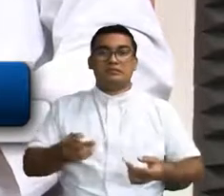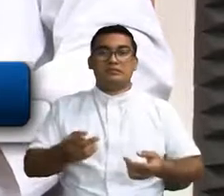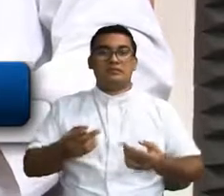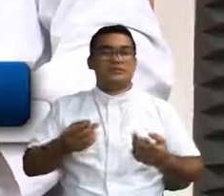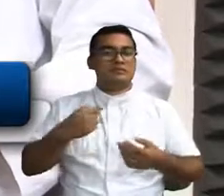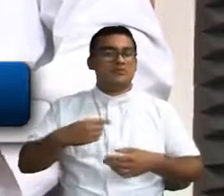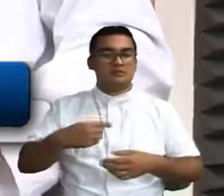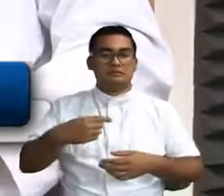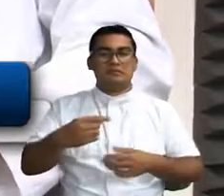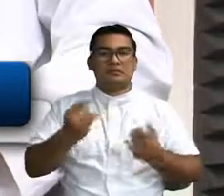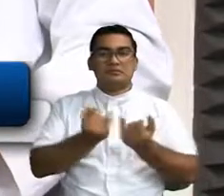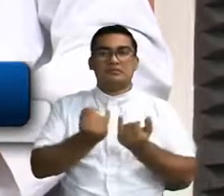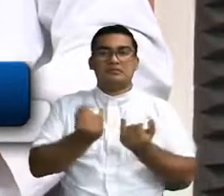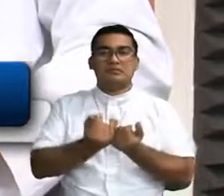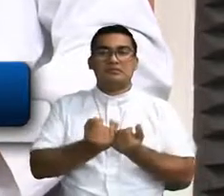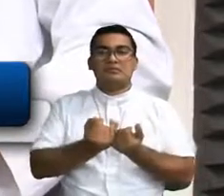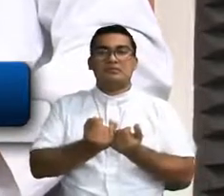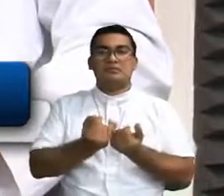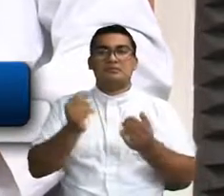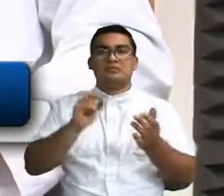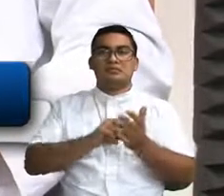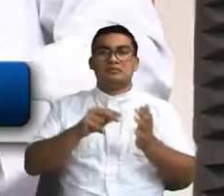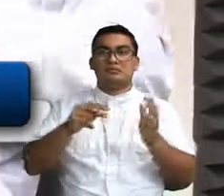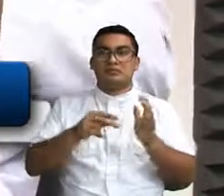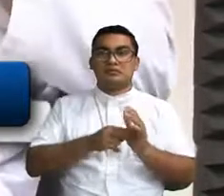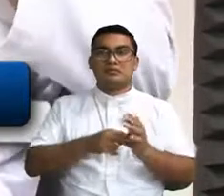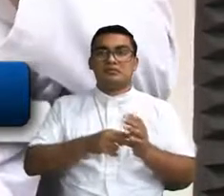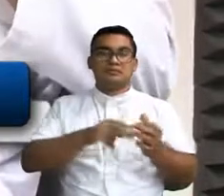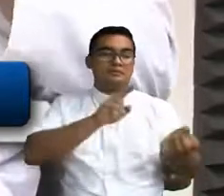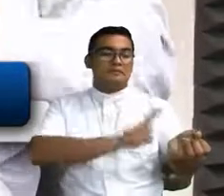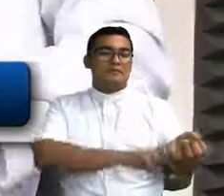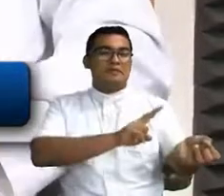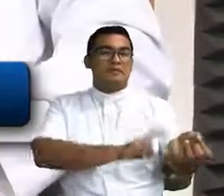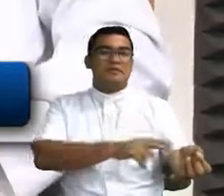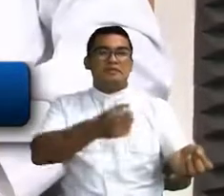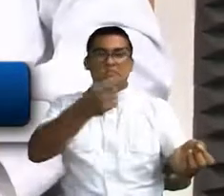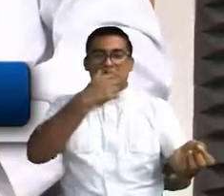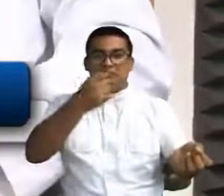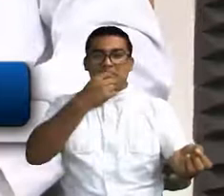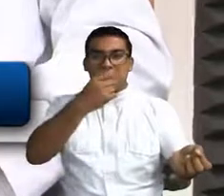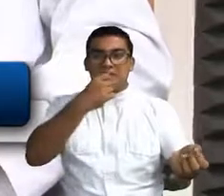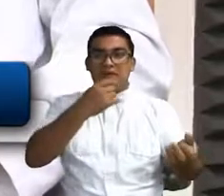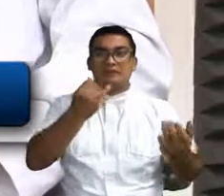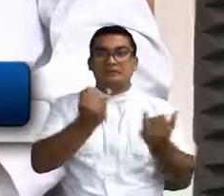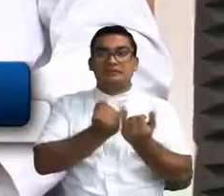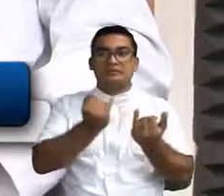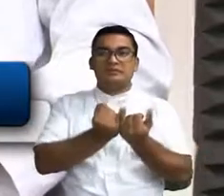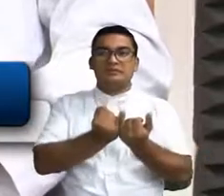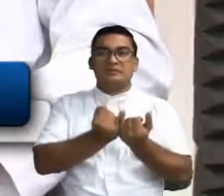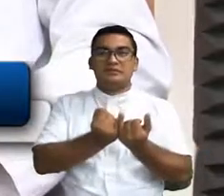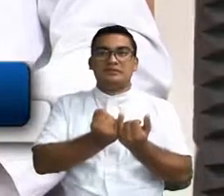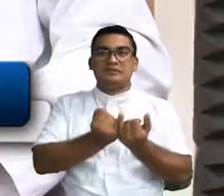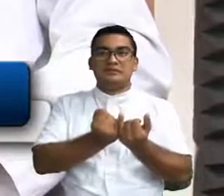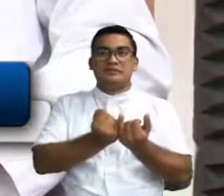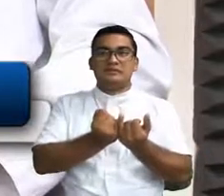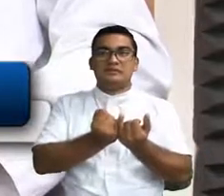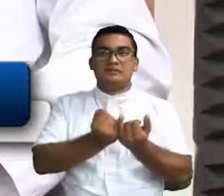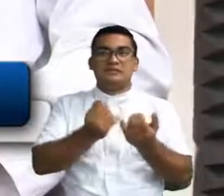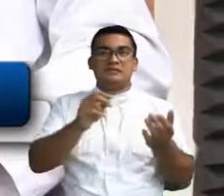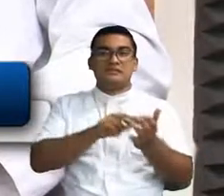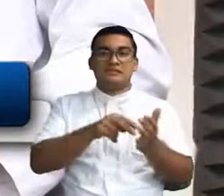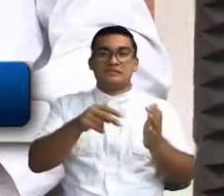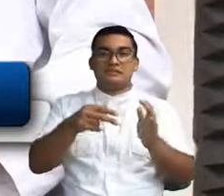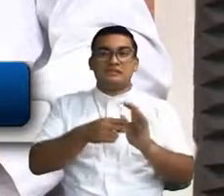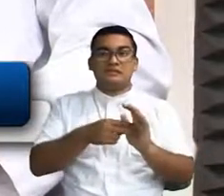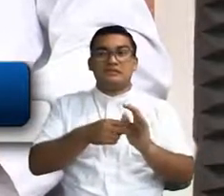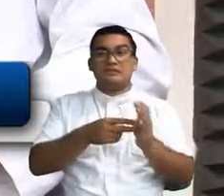Y ellos lo que hacen es comienzan a vitaminarse, entre comillas, este tipo de sustancias que les generan